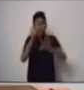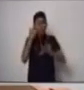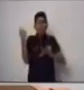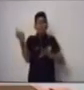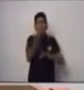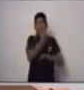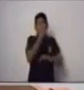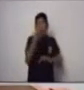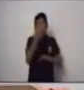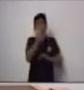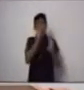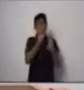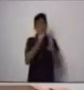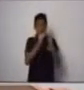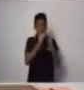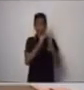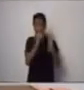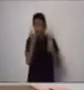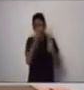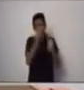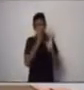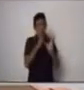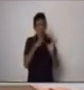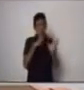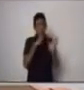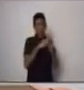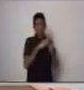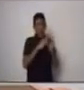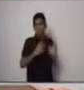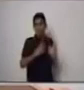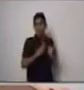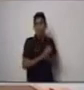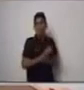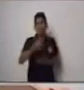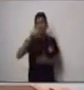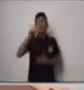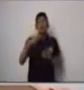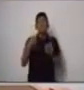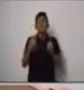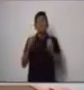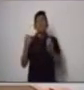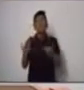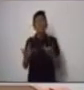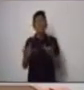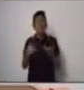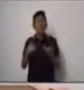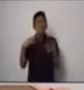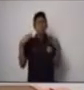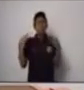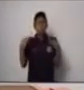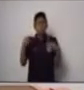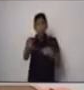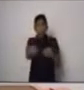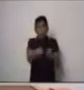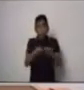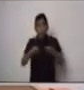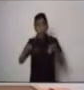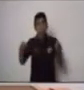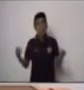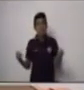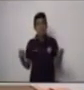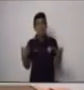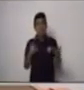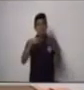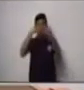tenemos este objeto. Vamos a armar un ropero o un armario de palabras